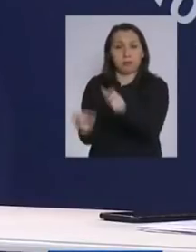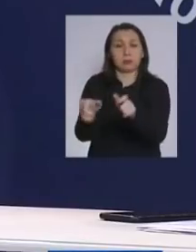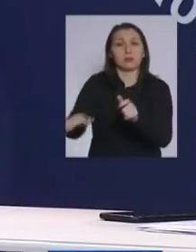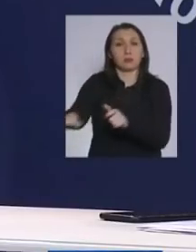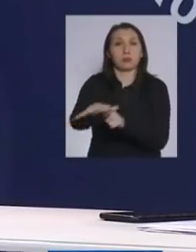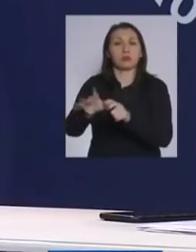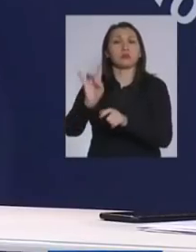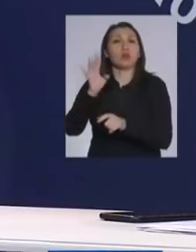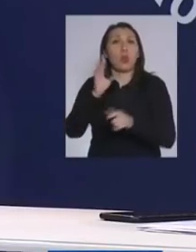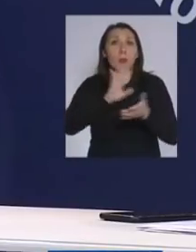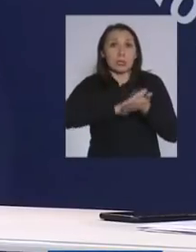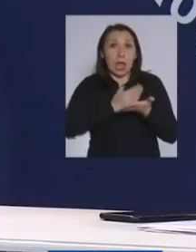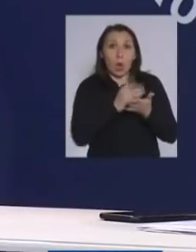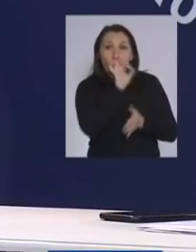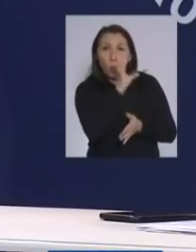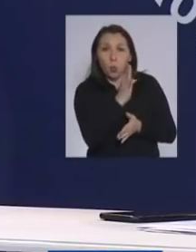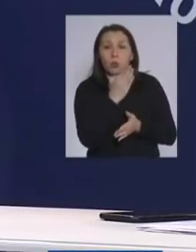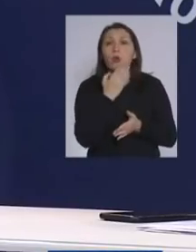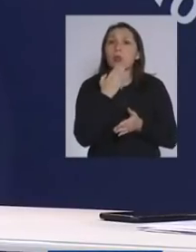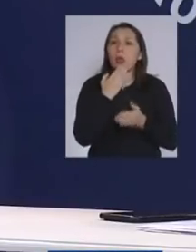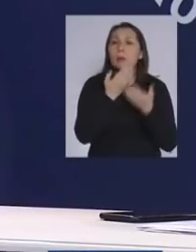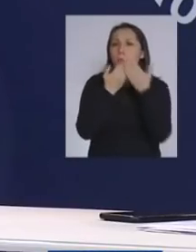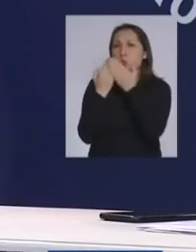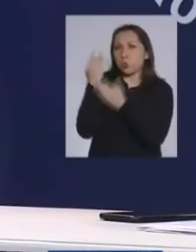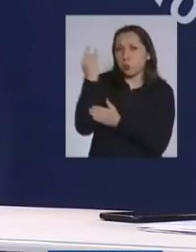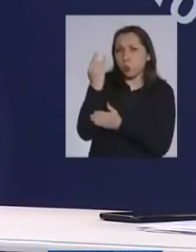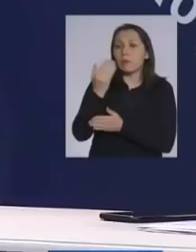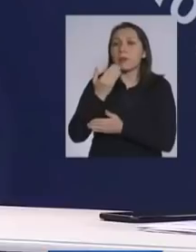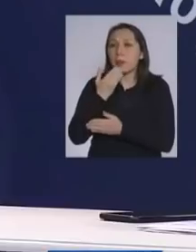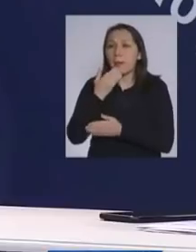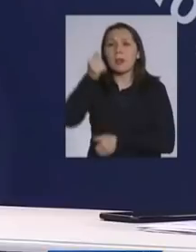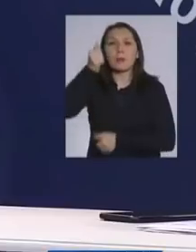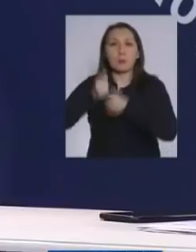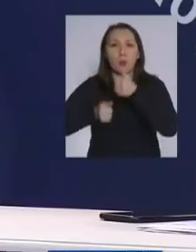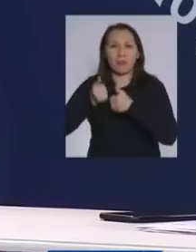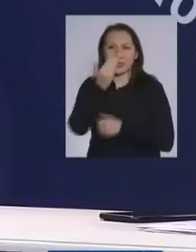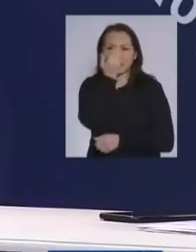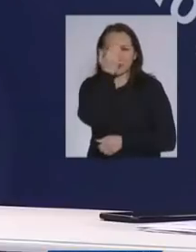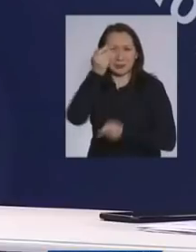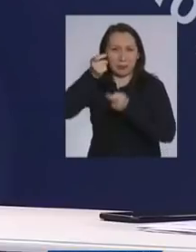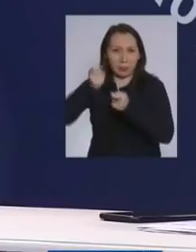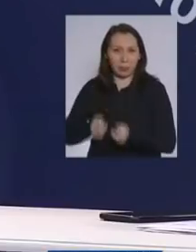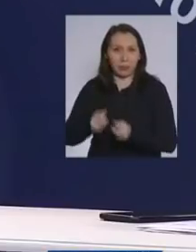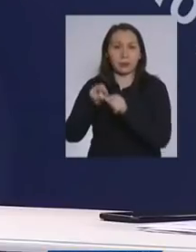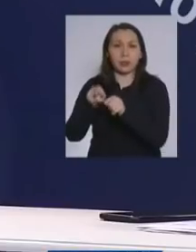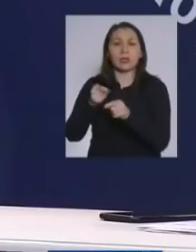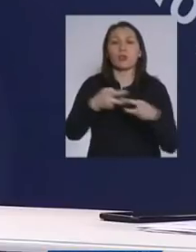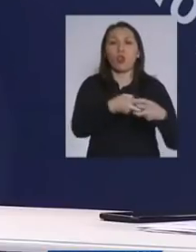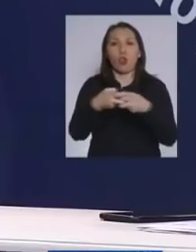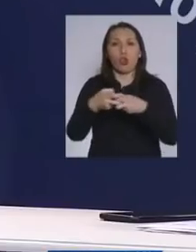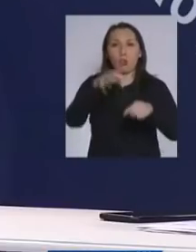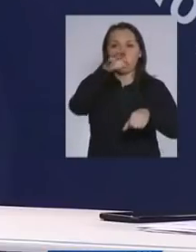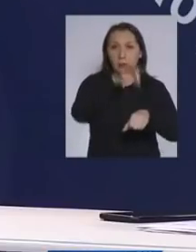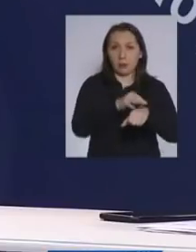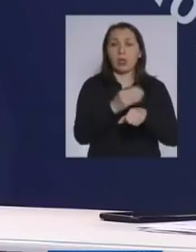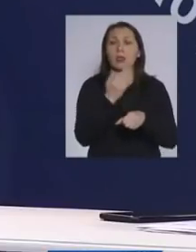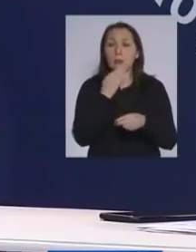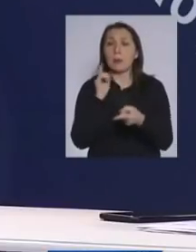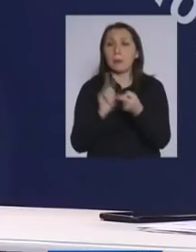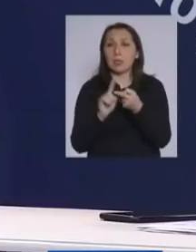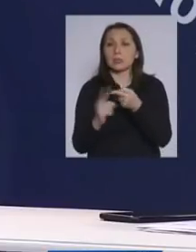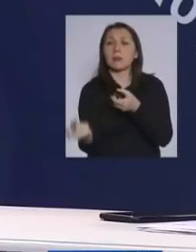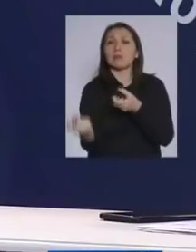no solamente de la salud, sino que también académicos y también profesionales expertos del Colegio Médico que han